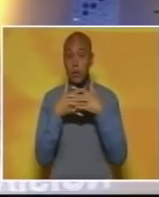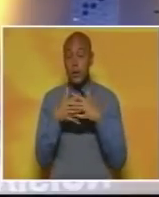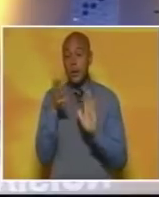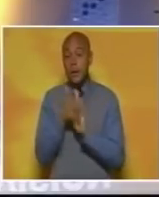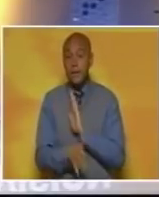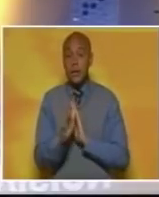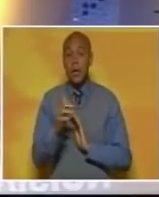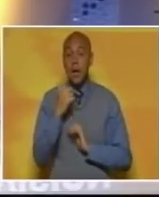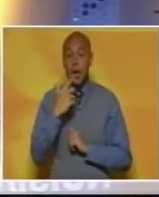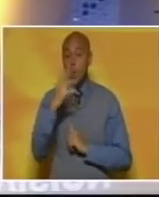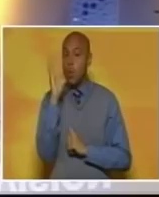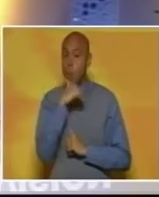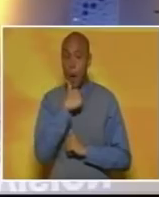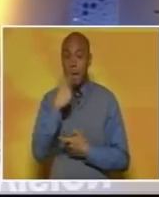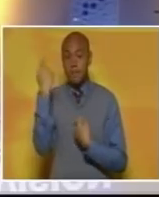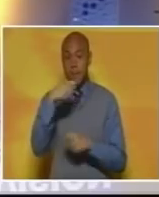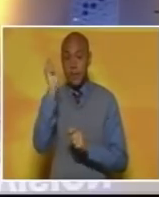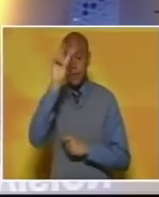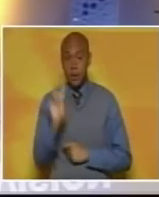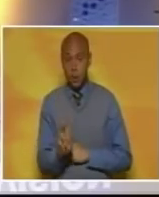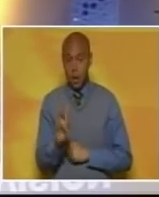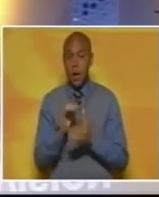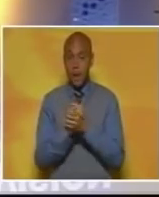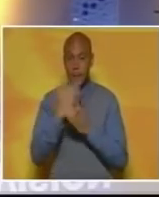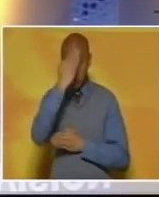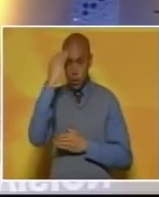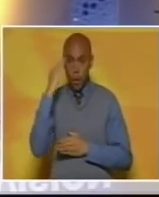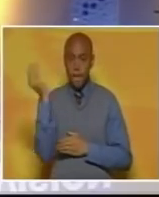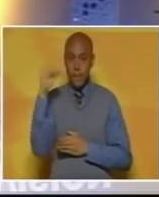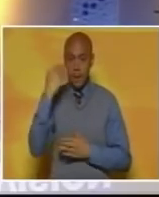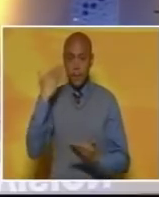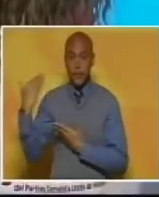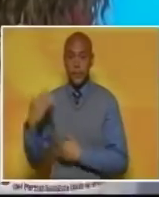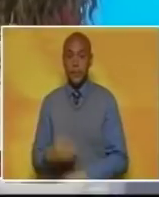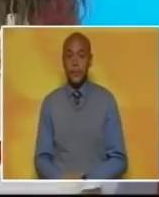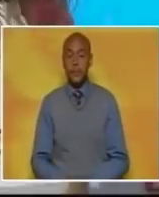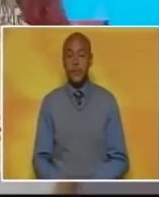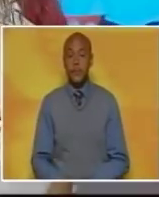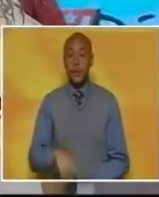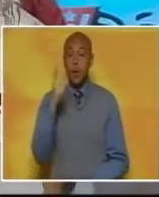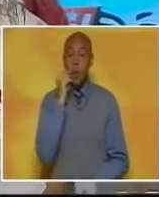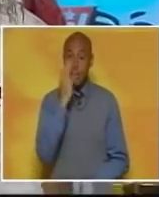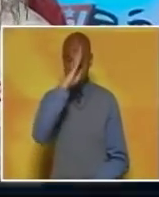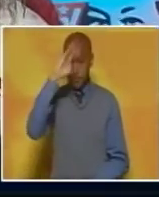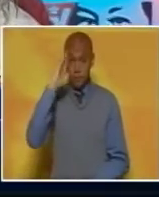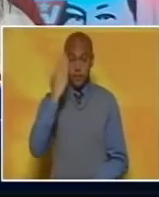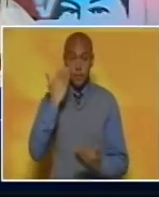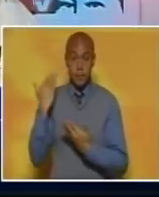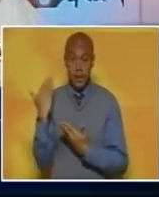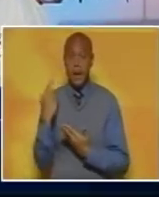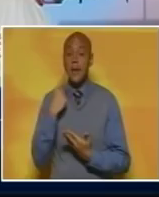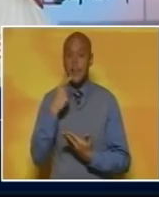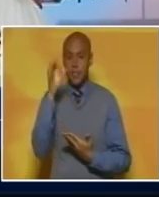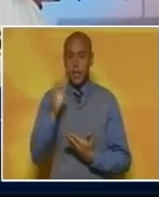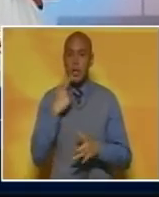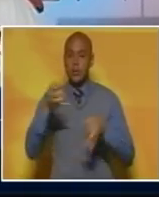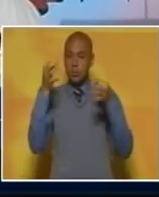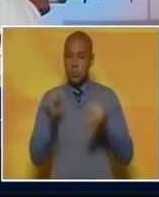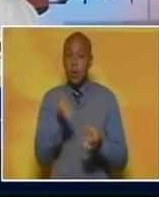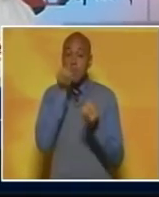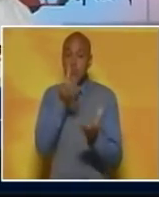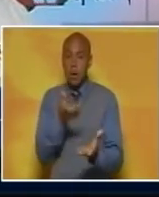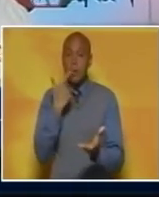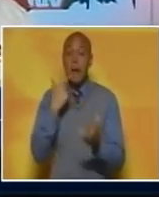es no hipotecar a Venezuela. Rafael Aníbal Camacho nos tiene más detalles. El vicepresidente del PSUV hizo esta aseveración en